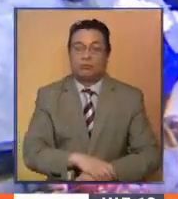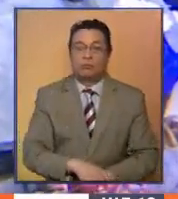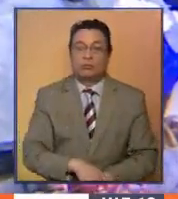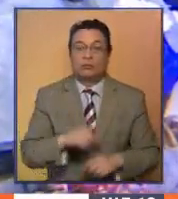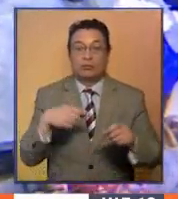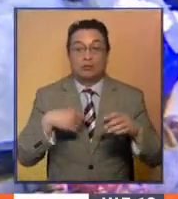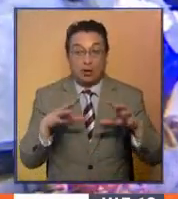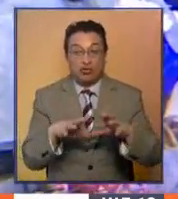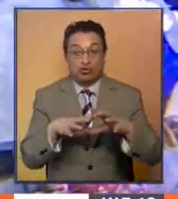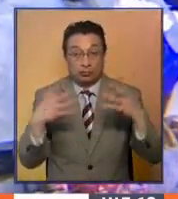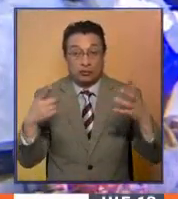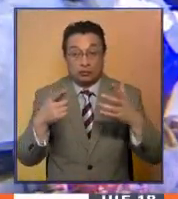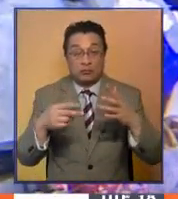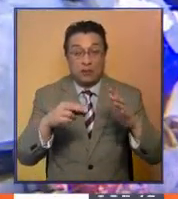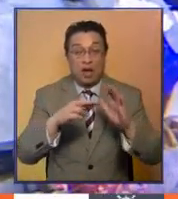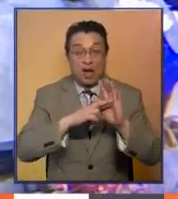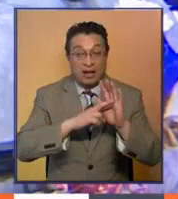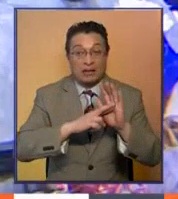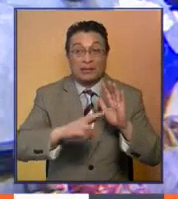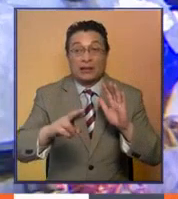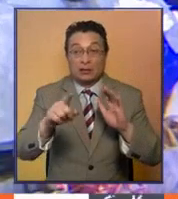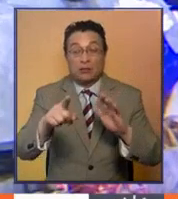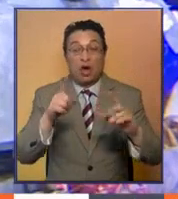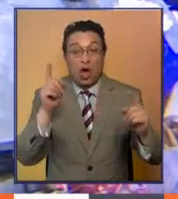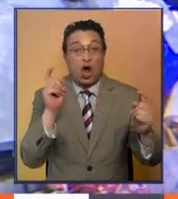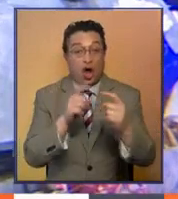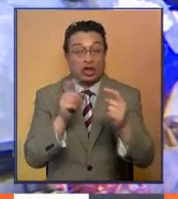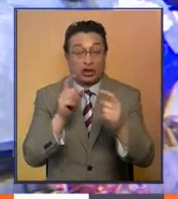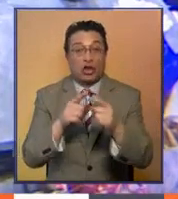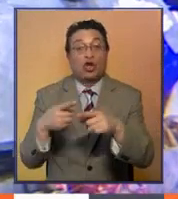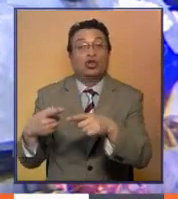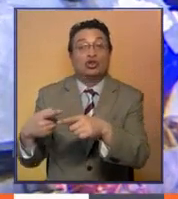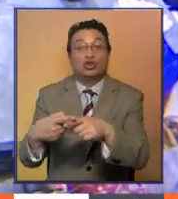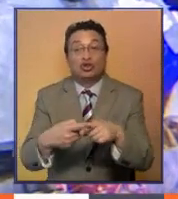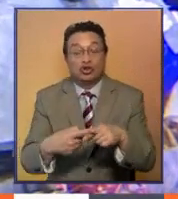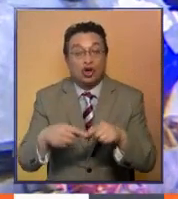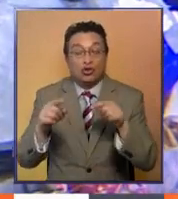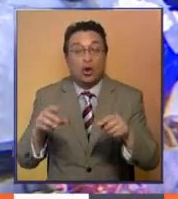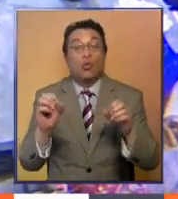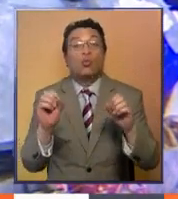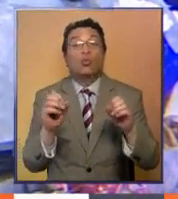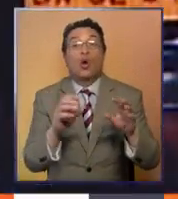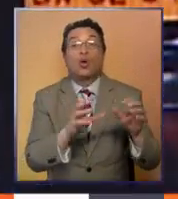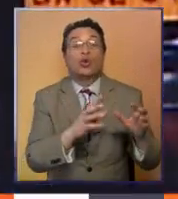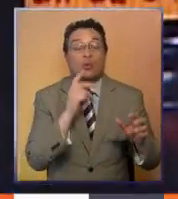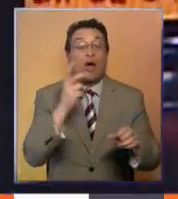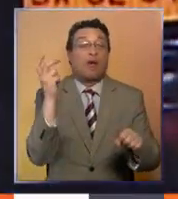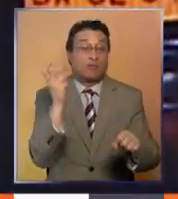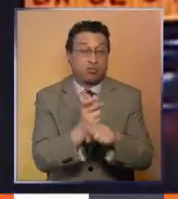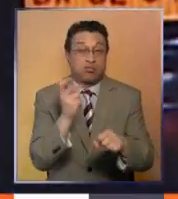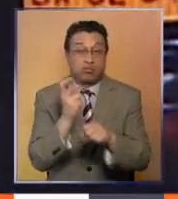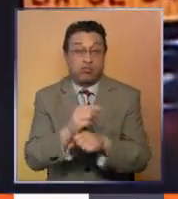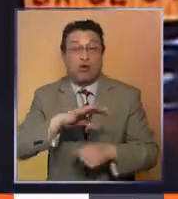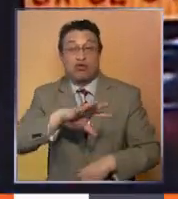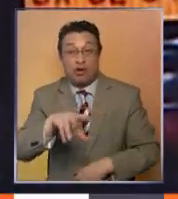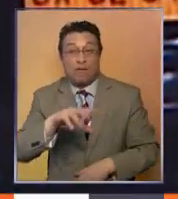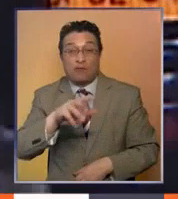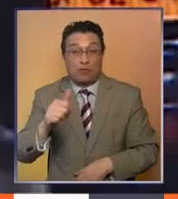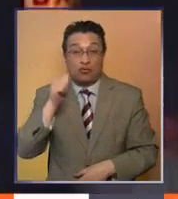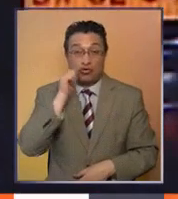tú como representante me imagina que estaba en contacto con los socios que no sean tanto la cantidad santa asaltos o robos que se reportan